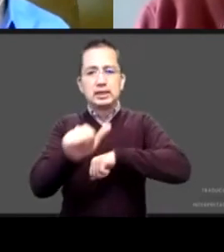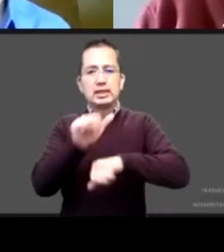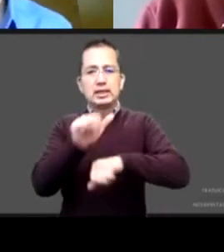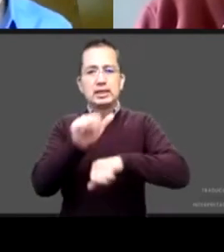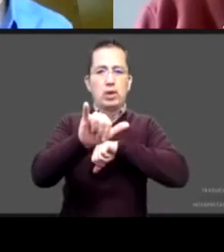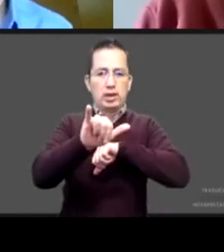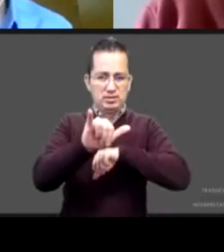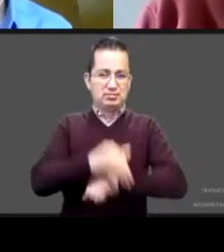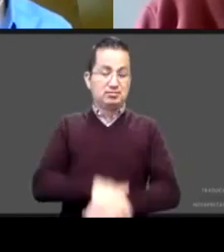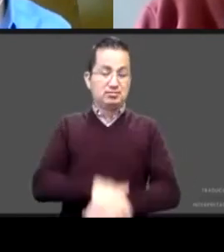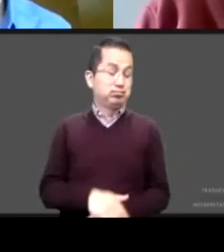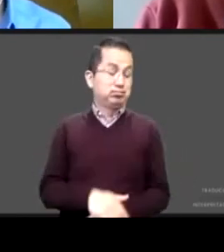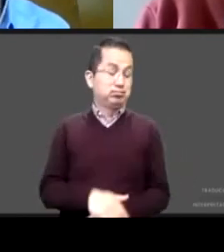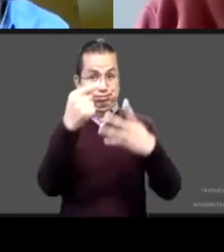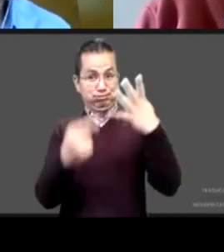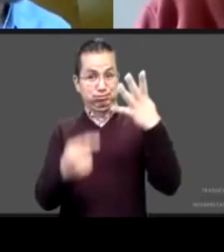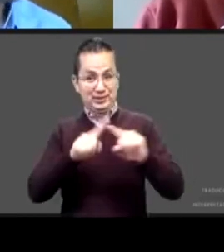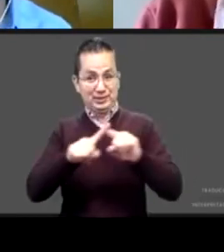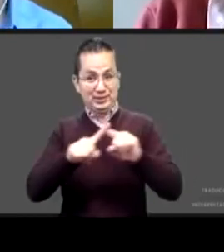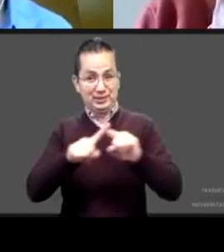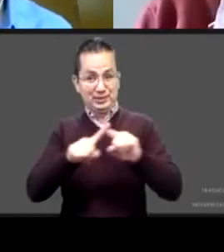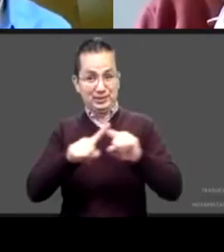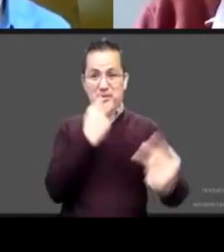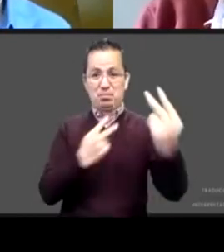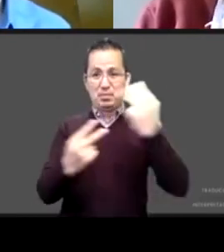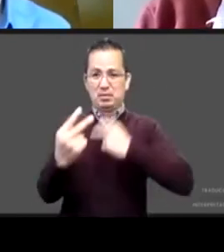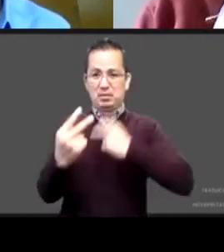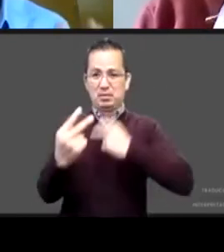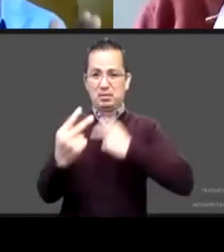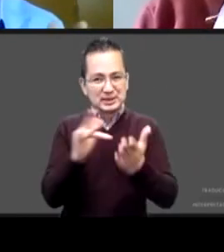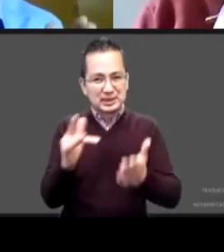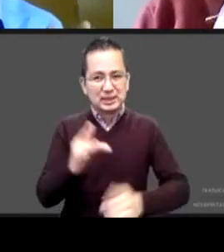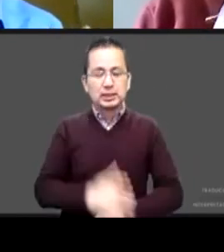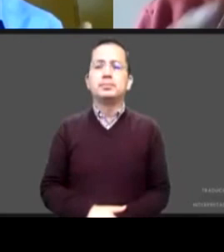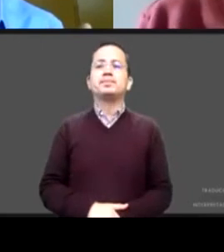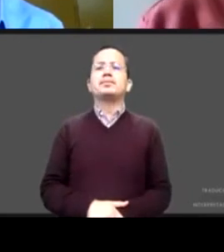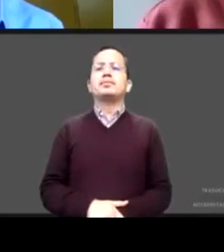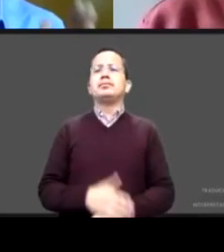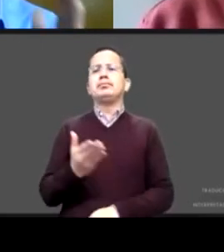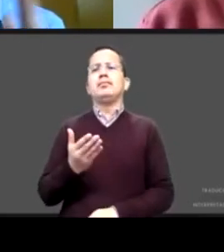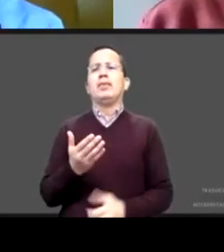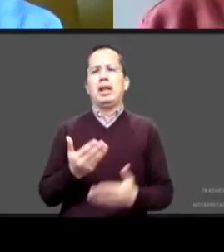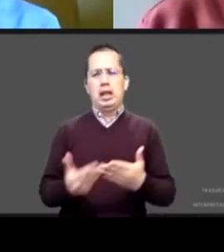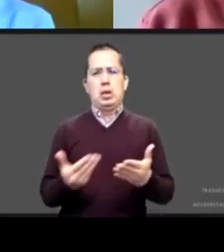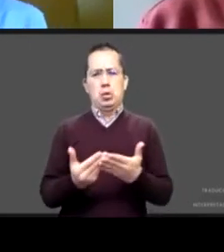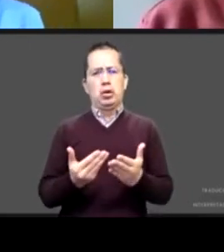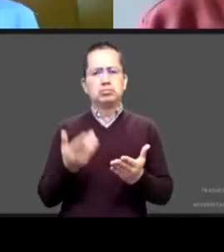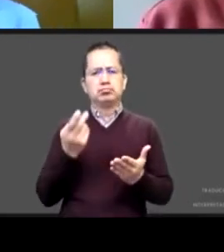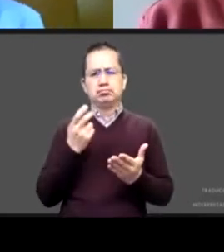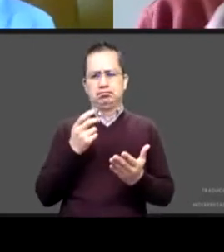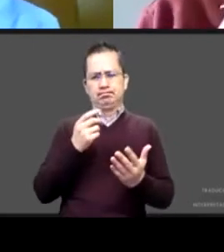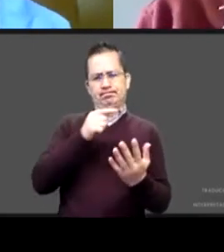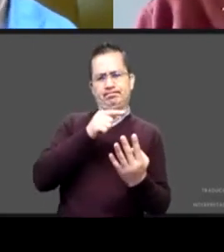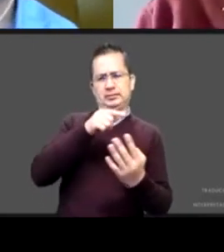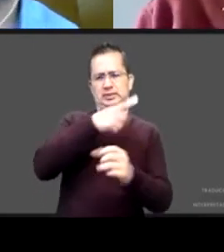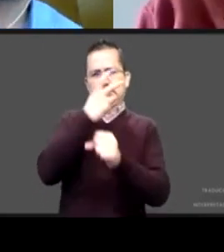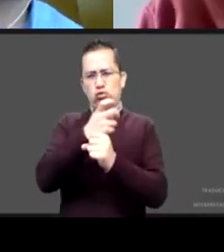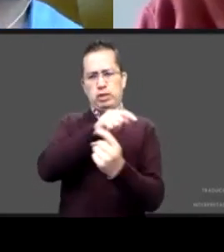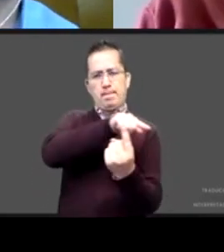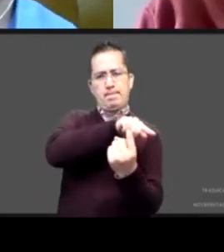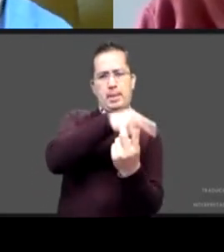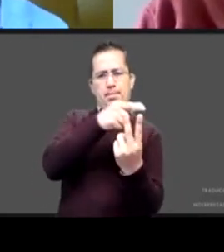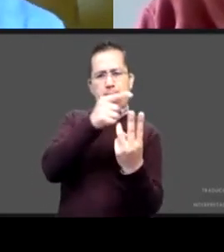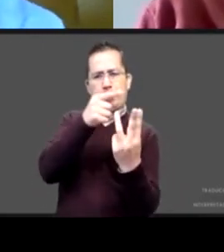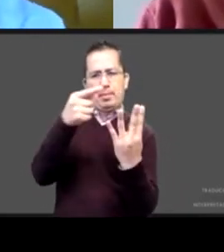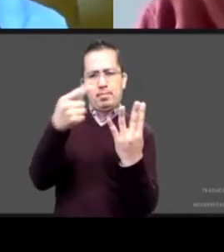¿no? Muy bien, muchísimas gracias. Vamos a seguir en esta siguiente ronda. Una invitación a las personas también que